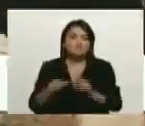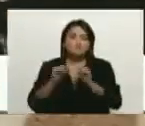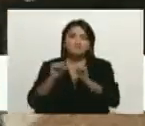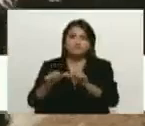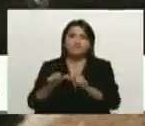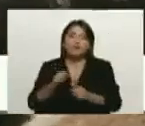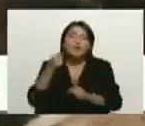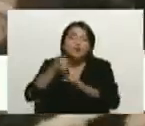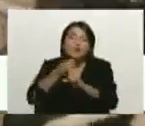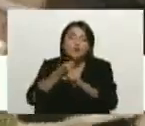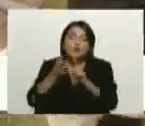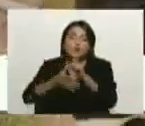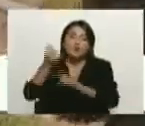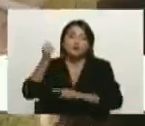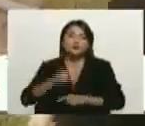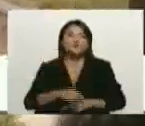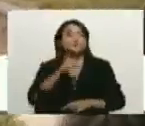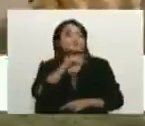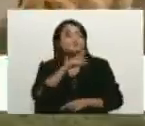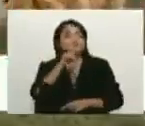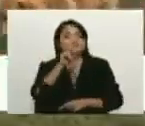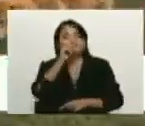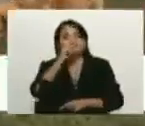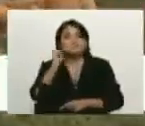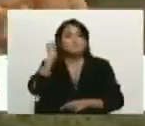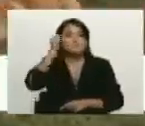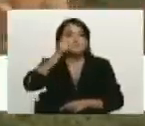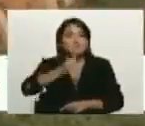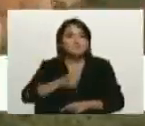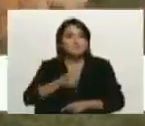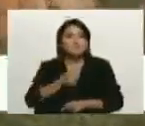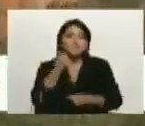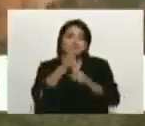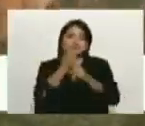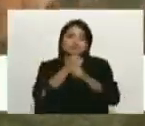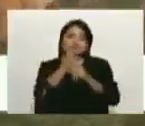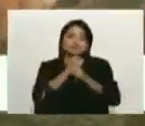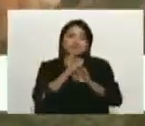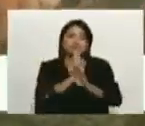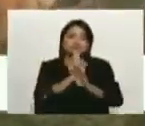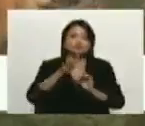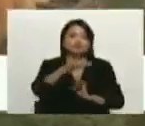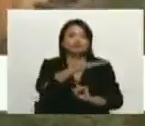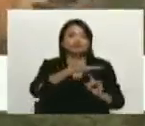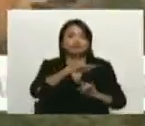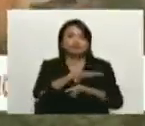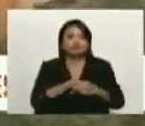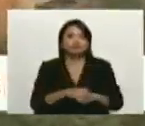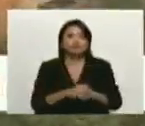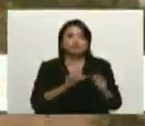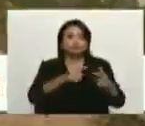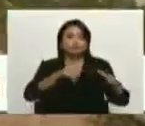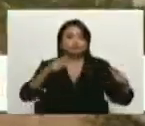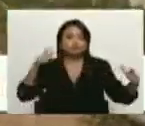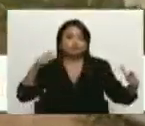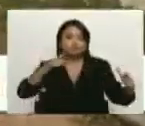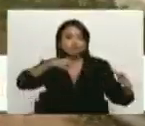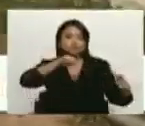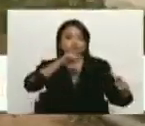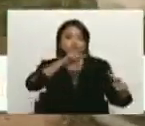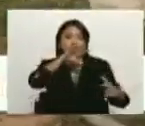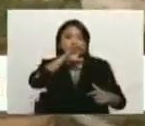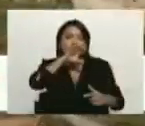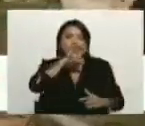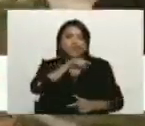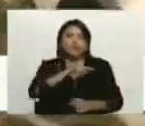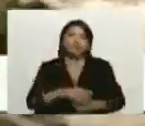raza, Albarrán durante 20 años ha trabajado para fortalecer y conformar un criadero de esta raza,